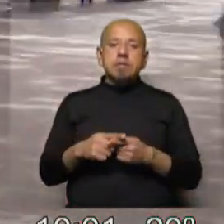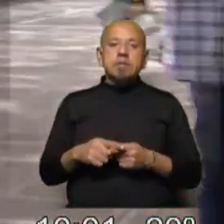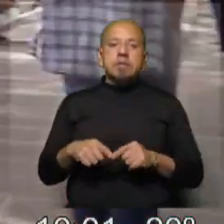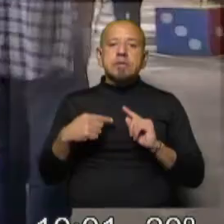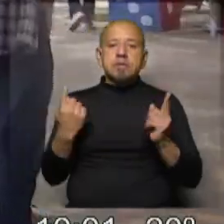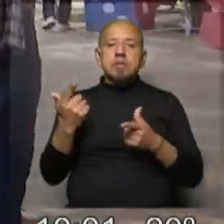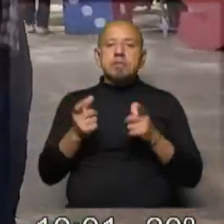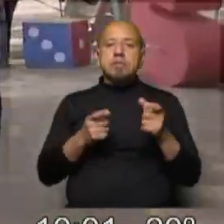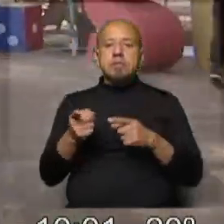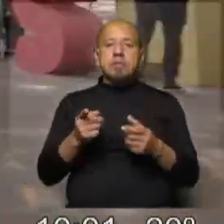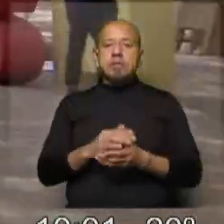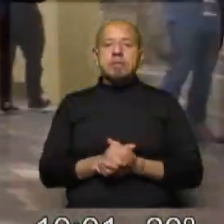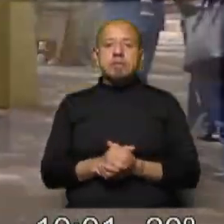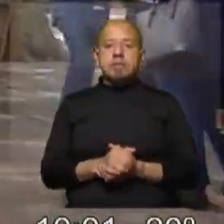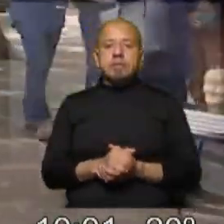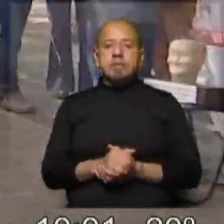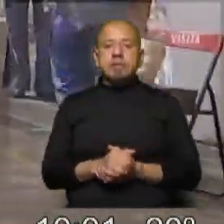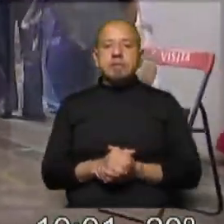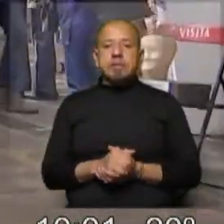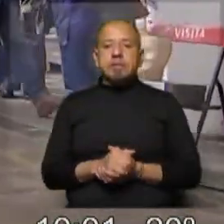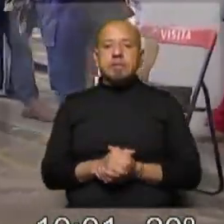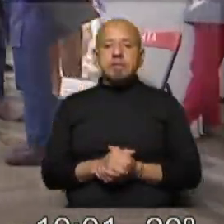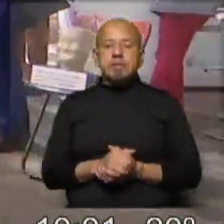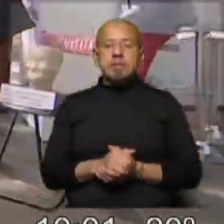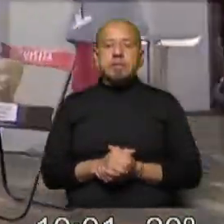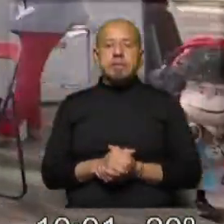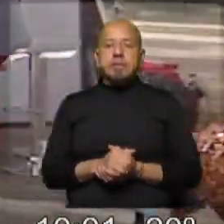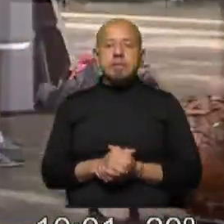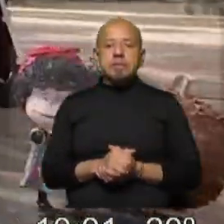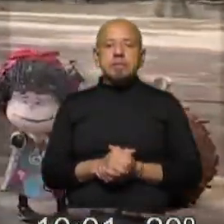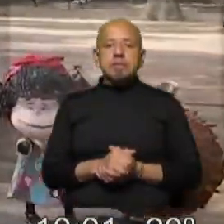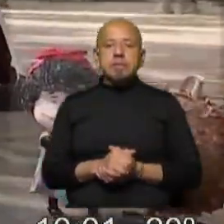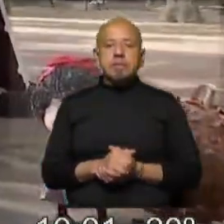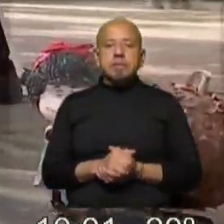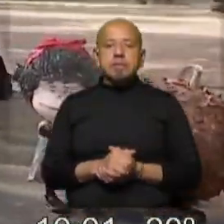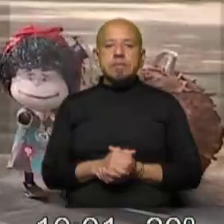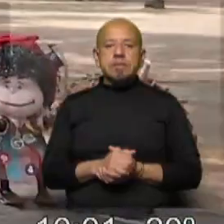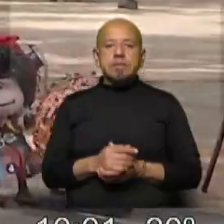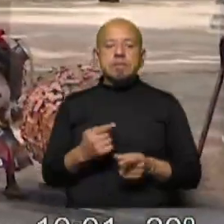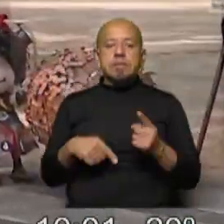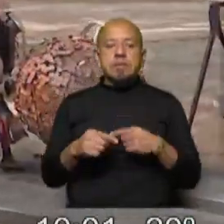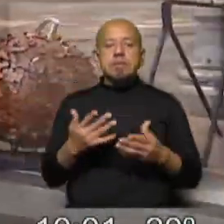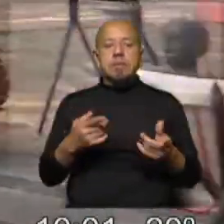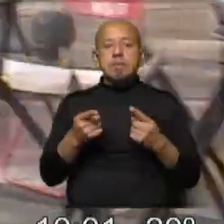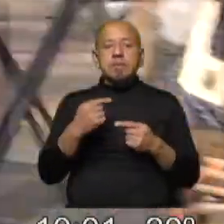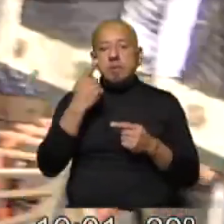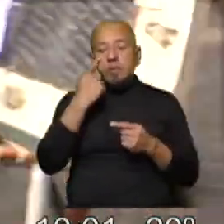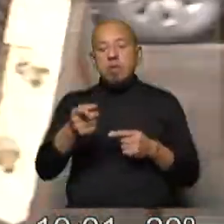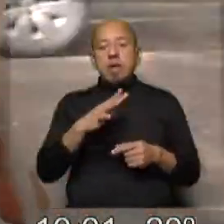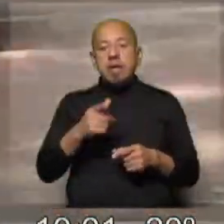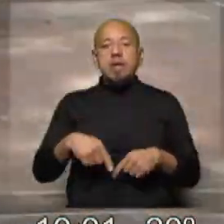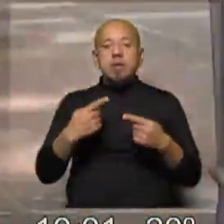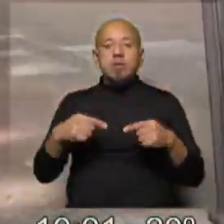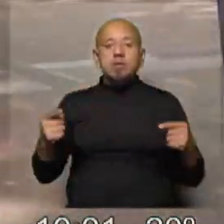del barrio Reus que allí se arrimaron también a saludar y a brindar el cariño, Fito, que es lo más importante, es lo que nos queda. ¿Qué Mirá pasa, las cosas trasuyo? Hermosas que hay acá, porque